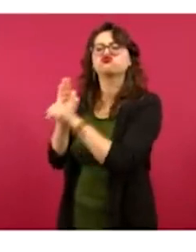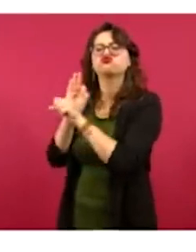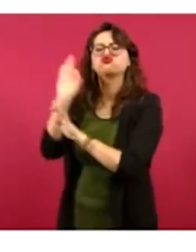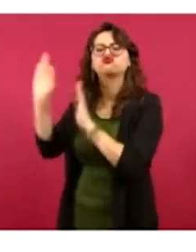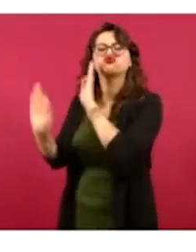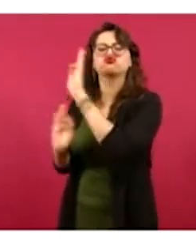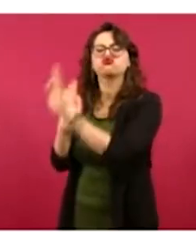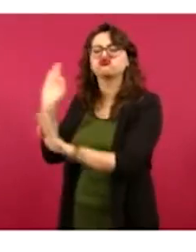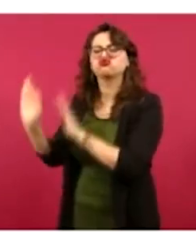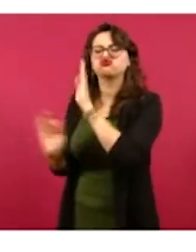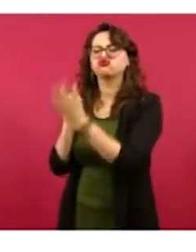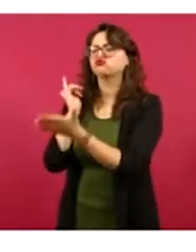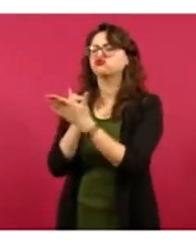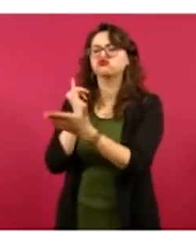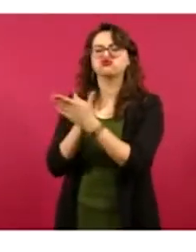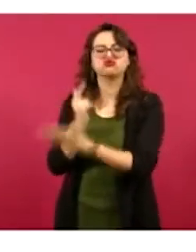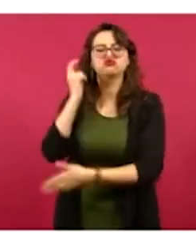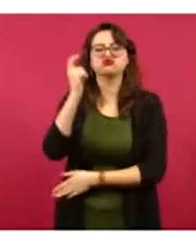dimensionemos,